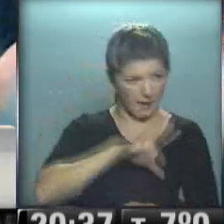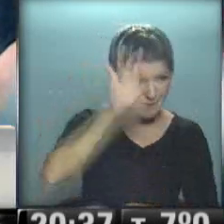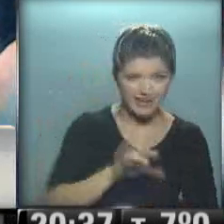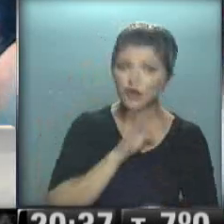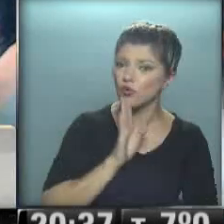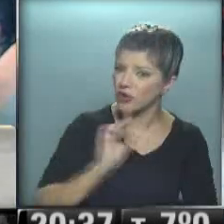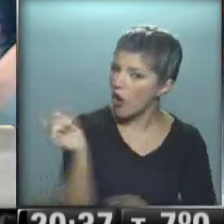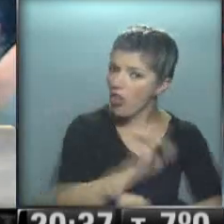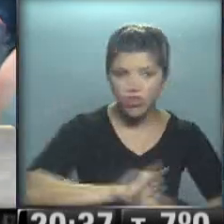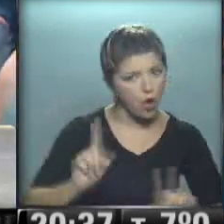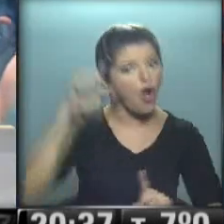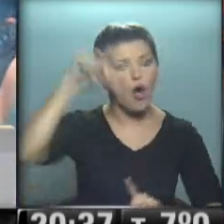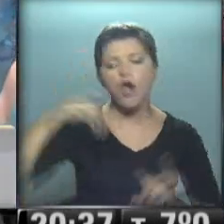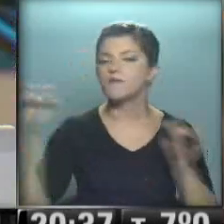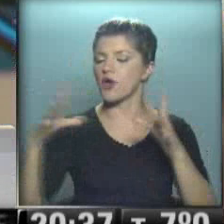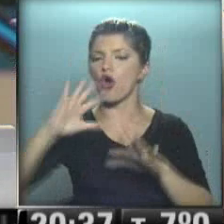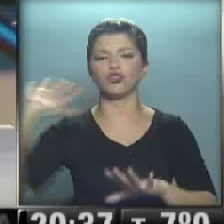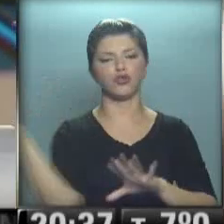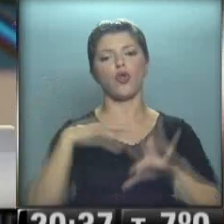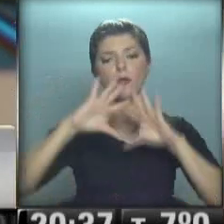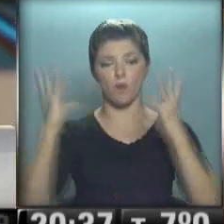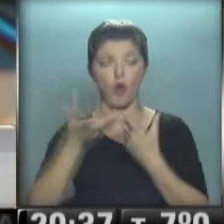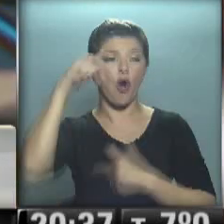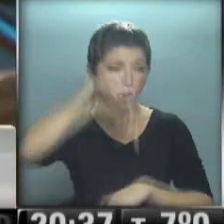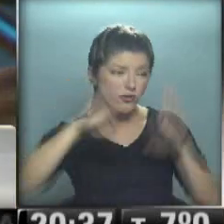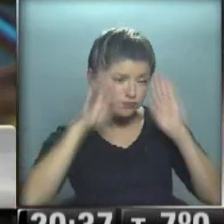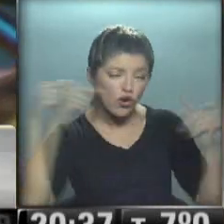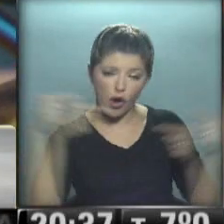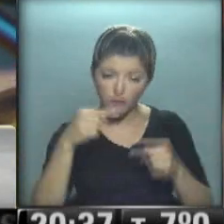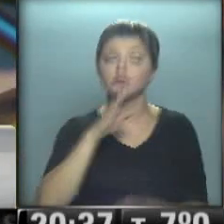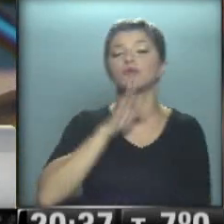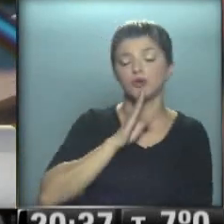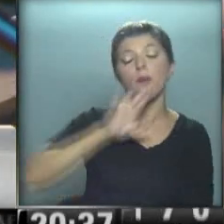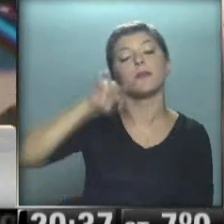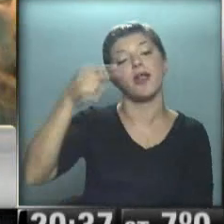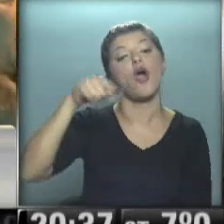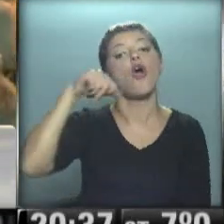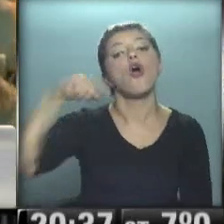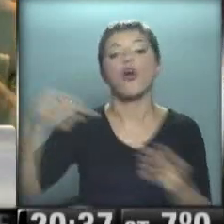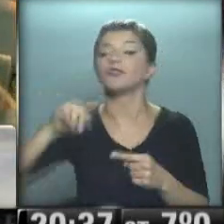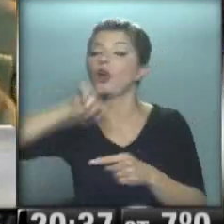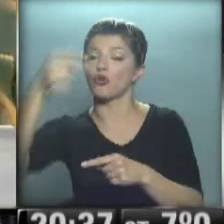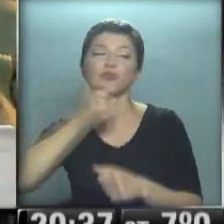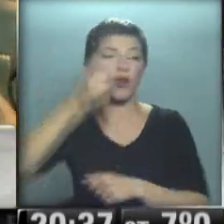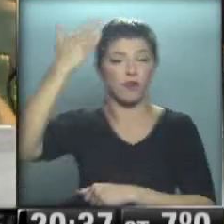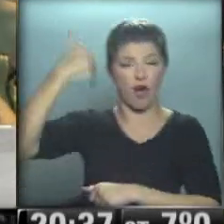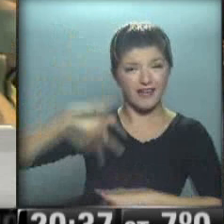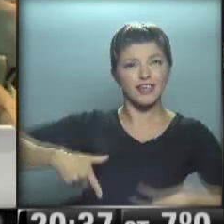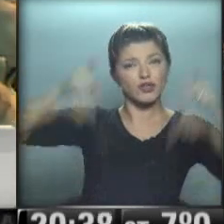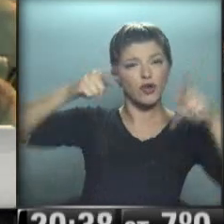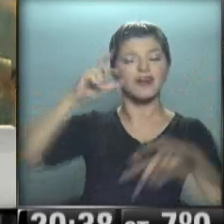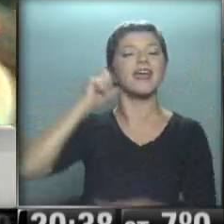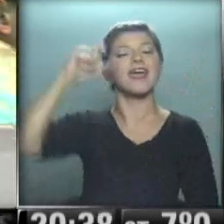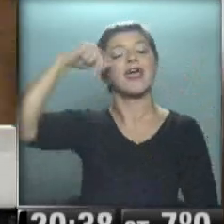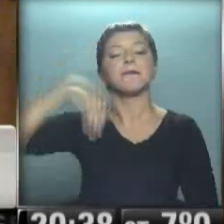se confundan. Hoy vinieron por nosotros, mañana van a venir por otros. Así tuvimos las Torres Gemelas, así tuvimos Atocha